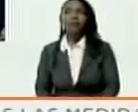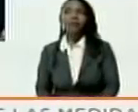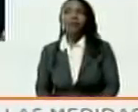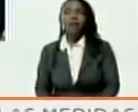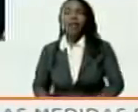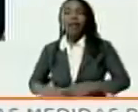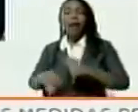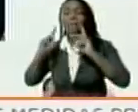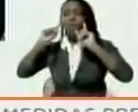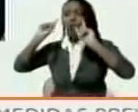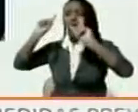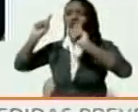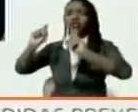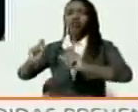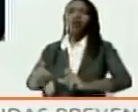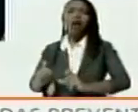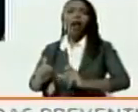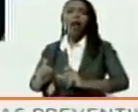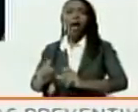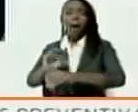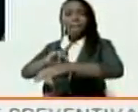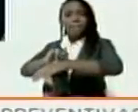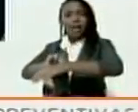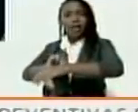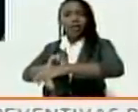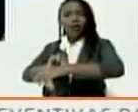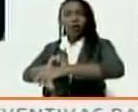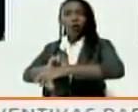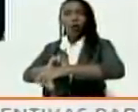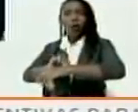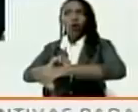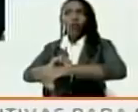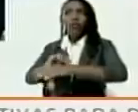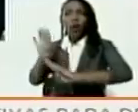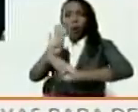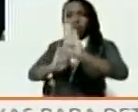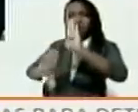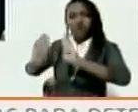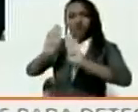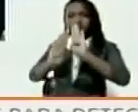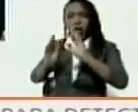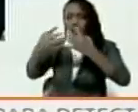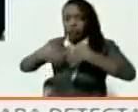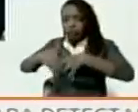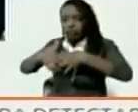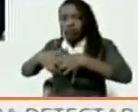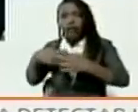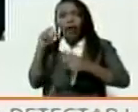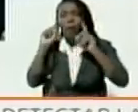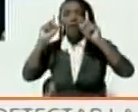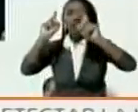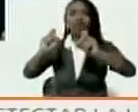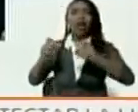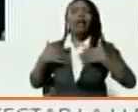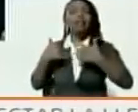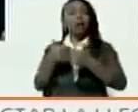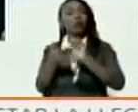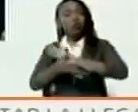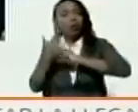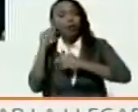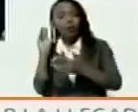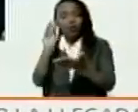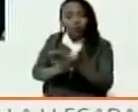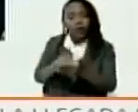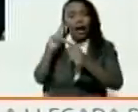del profesional médico, de los profesionales de bioanálisis, de los profesionales de la salud, bueno, está